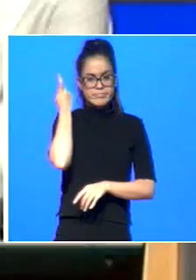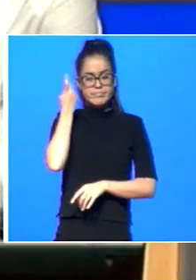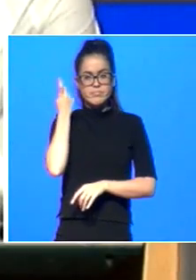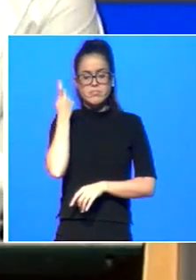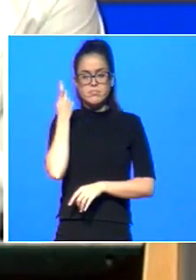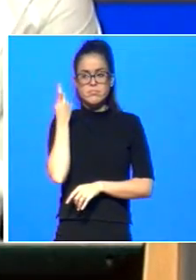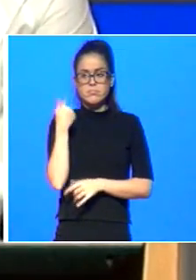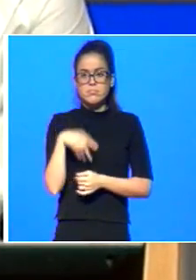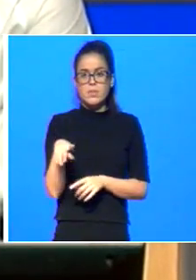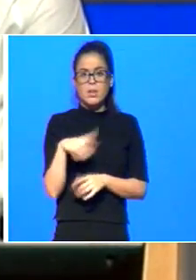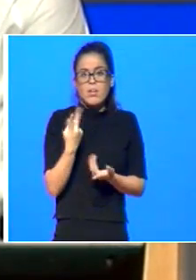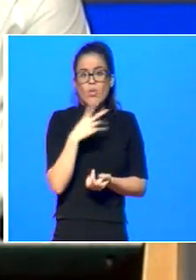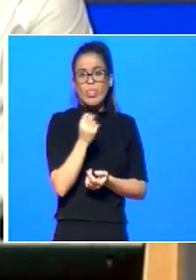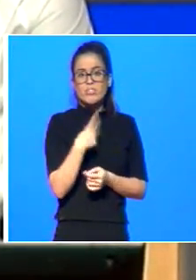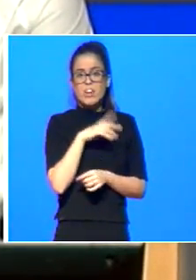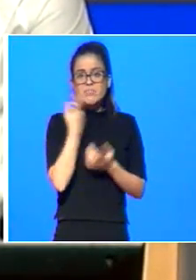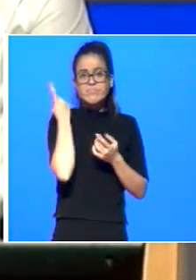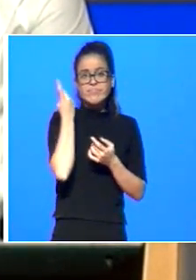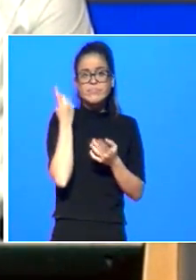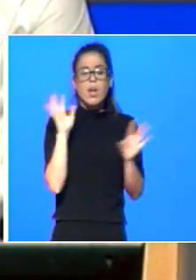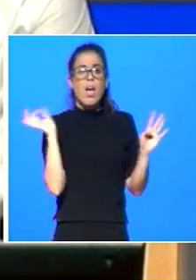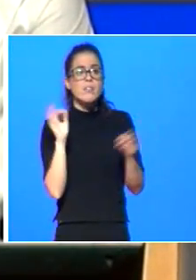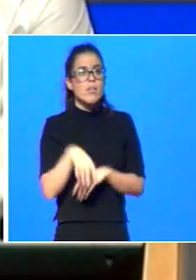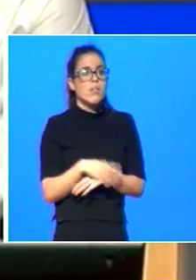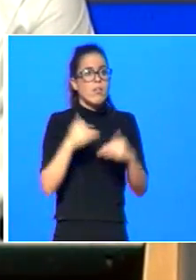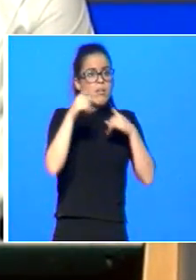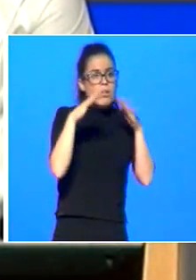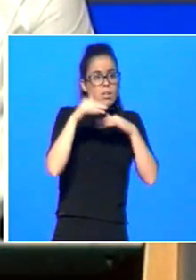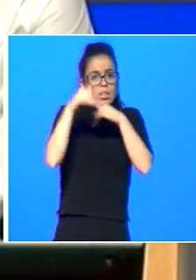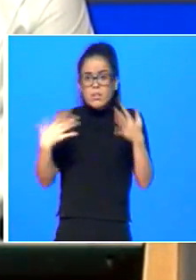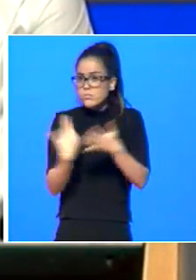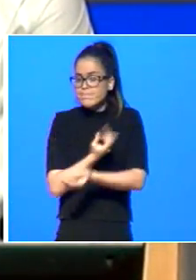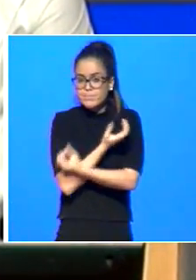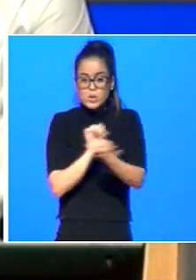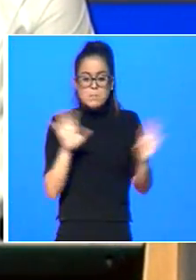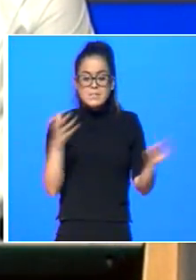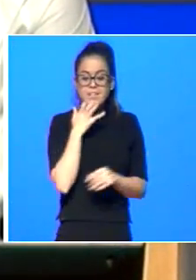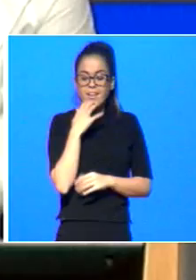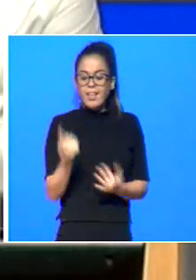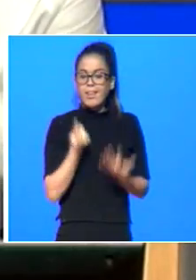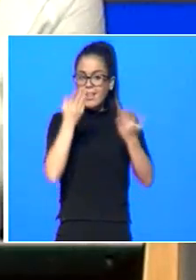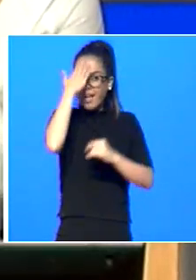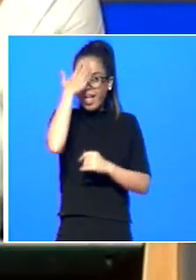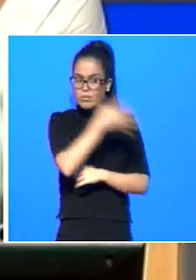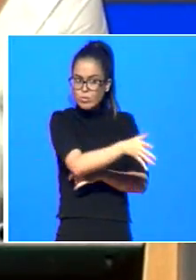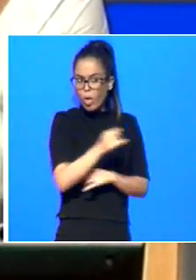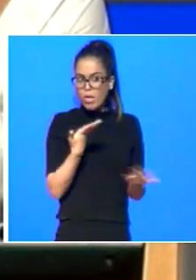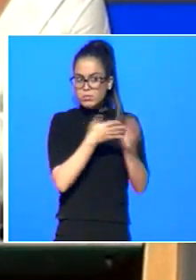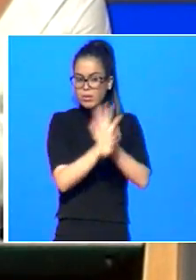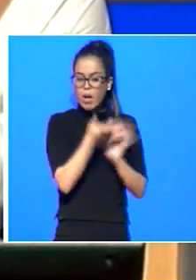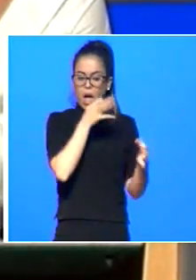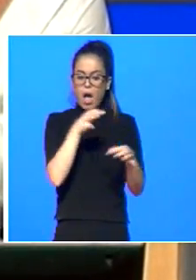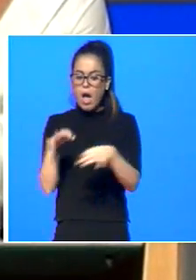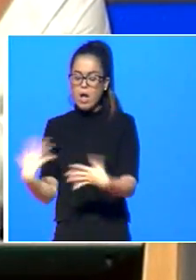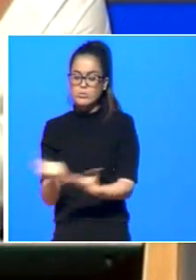bada, 20 ikasleaz, edo 4 edo 5 nagusi badagozan ikasliakin. Eta ez dauke zertan pertsona nagusi